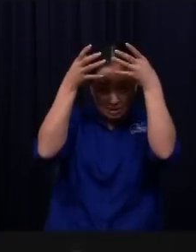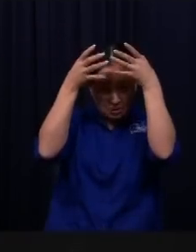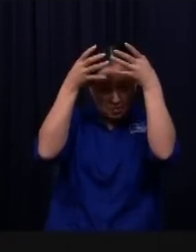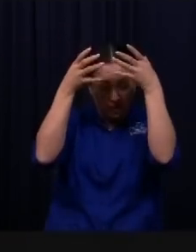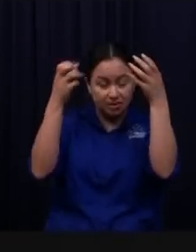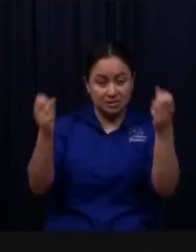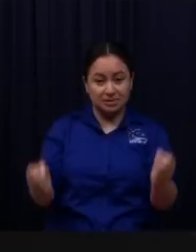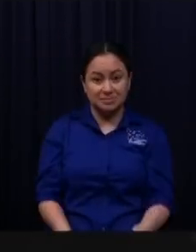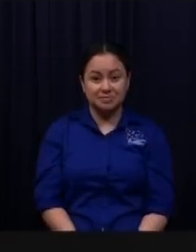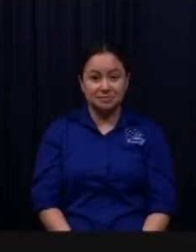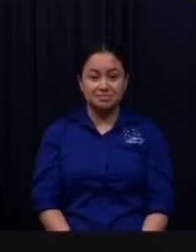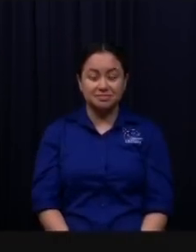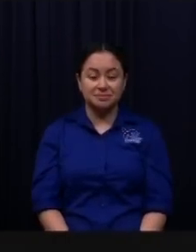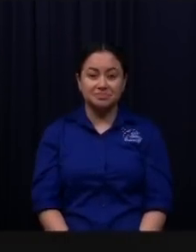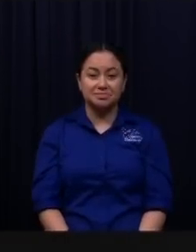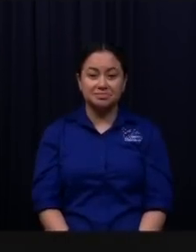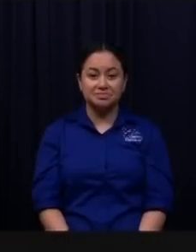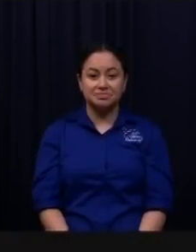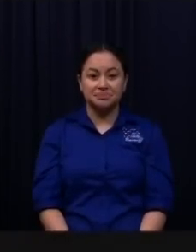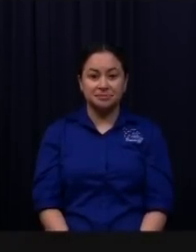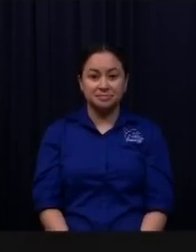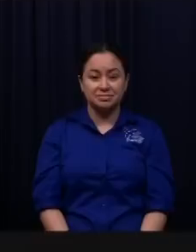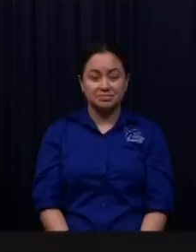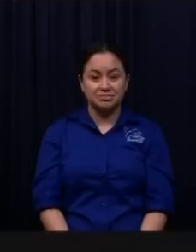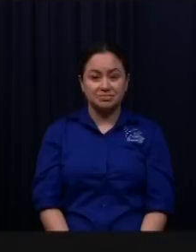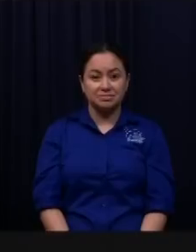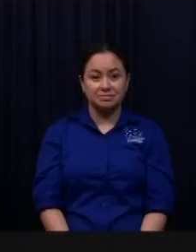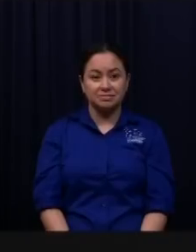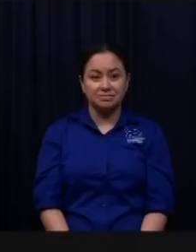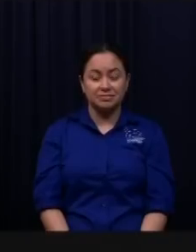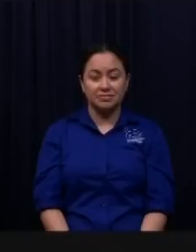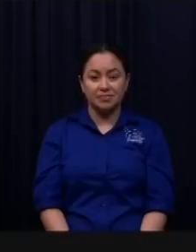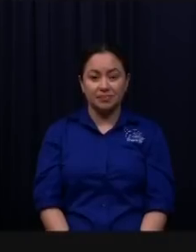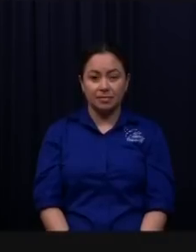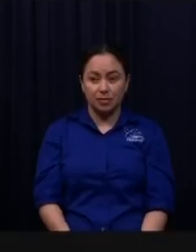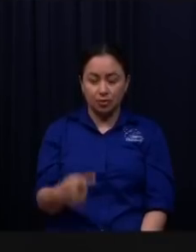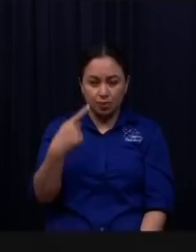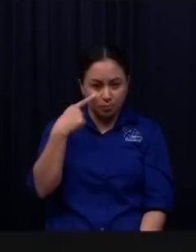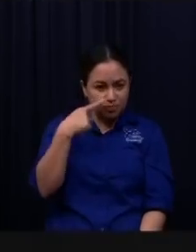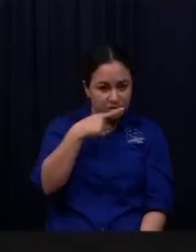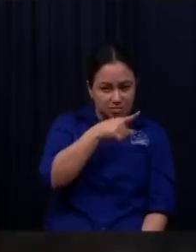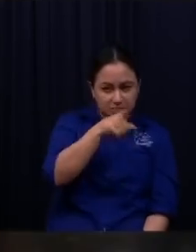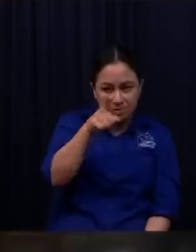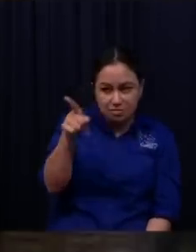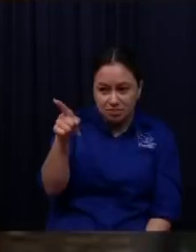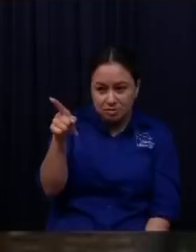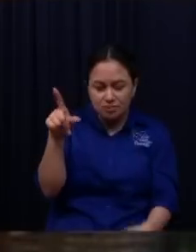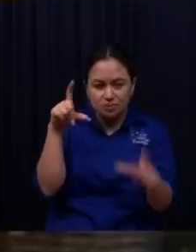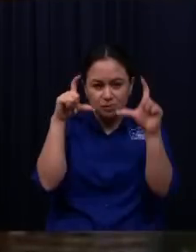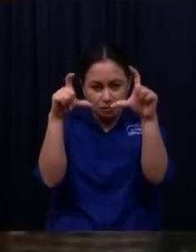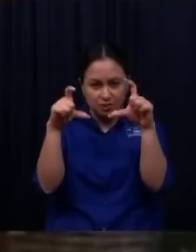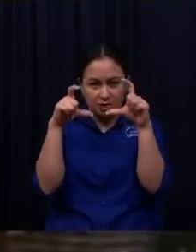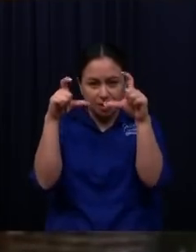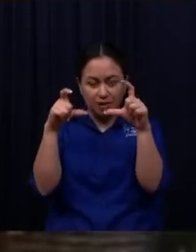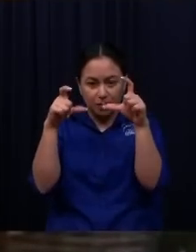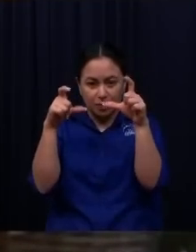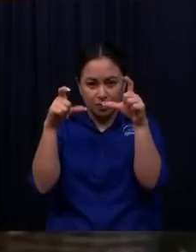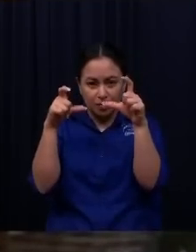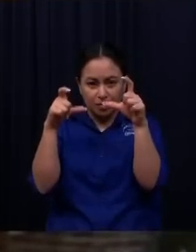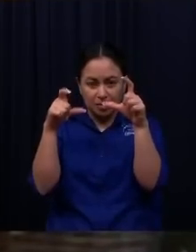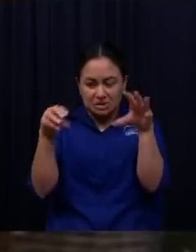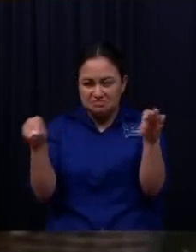y otro se lo madrugó. Entonces, mira bien que nadie tome tu corona.